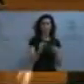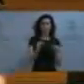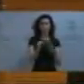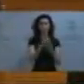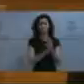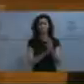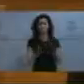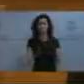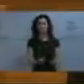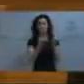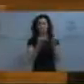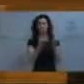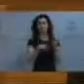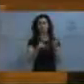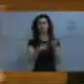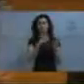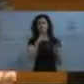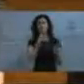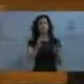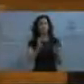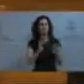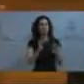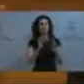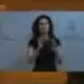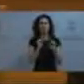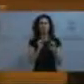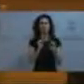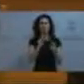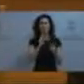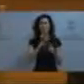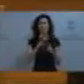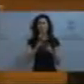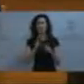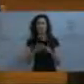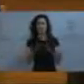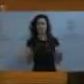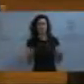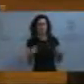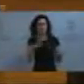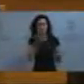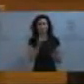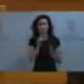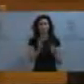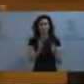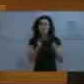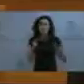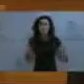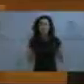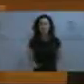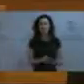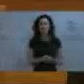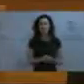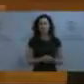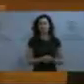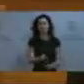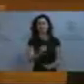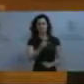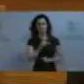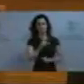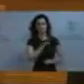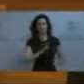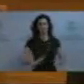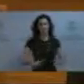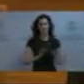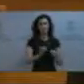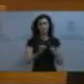es que ya no sé cómo, ustedes les ponen unos nombres tan complicados a las cosas, yo ya no sé cómo llamarlo. Entonces, esperando y pendiente de ese